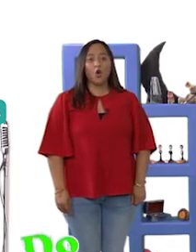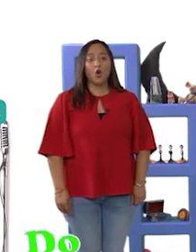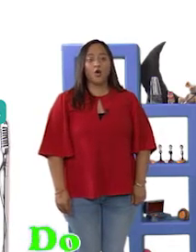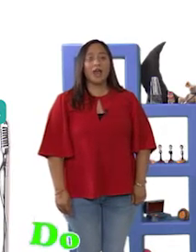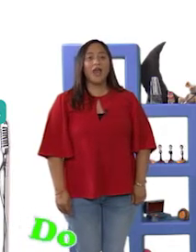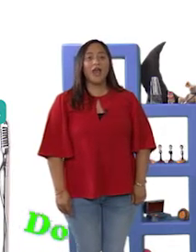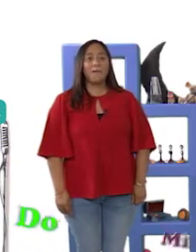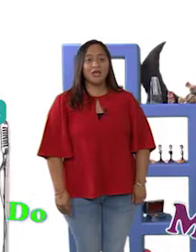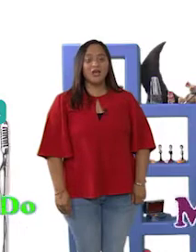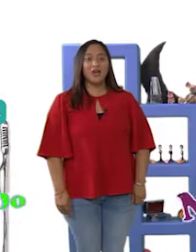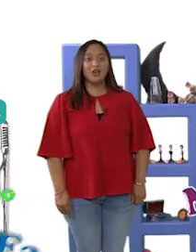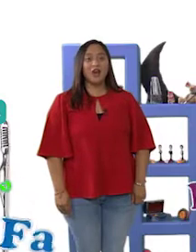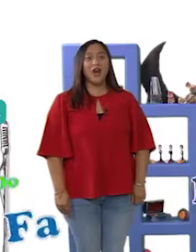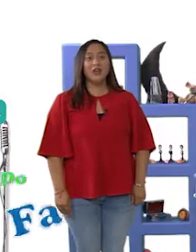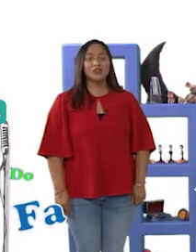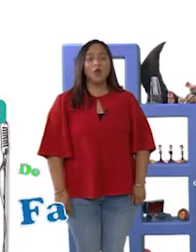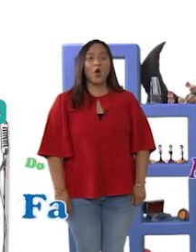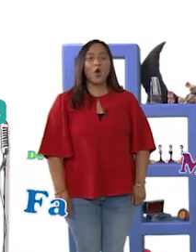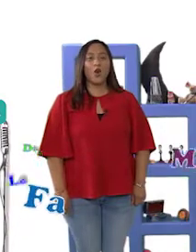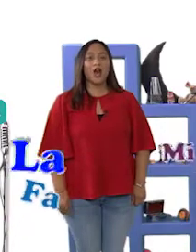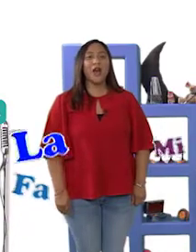Do, re, mi.